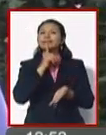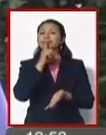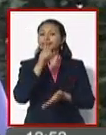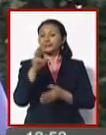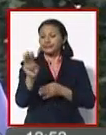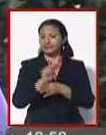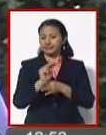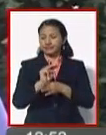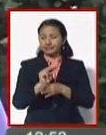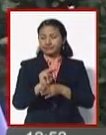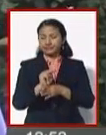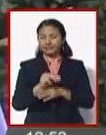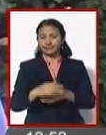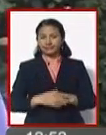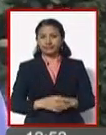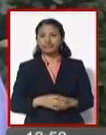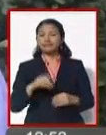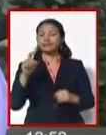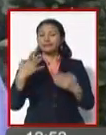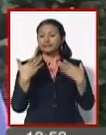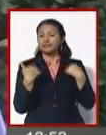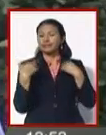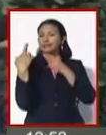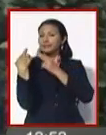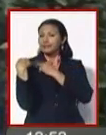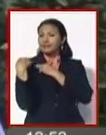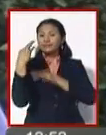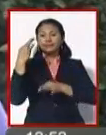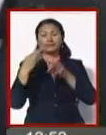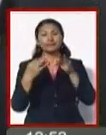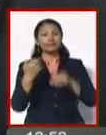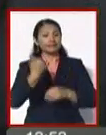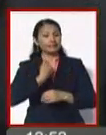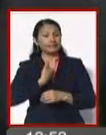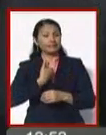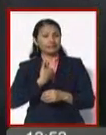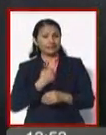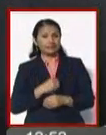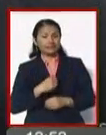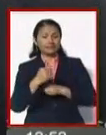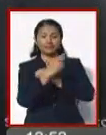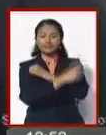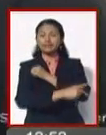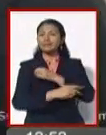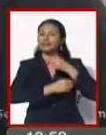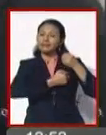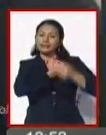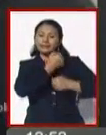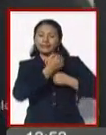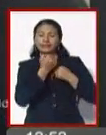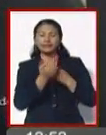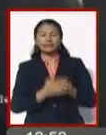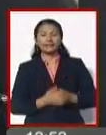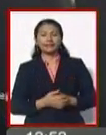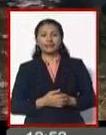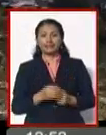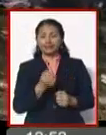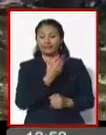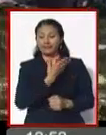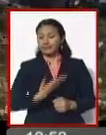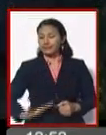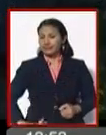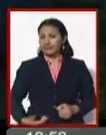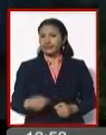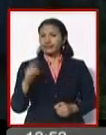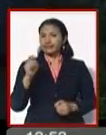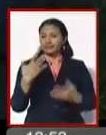el ministro, claro, tiene que tener las responsabilidades, si no nuestro mismo estado, nuestro país va a tener que sufrir las consecuencias, y el presidente tiene